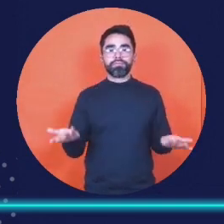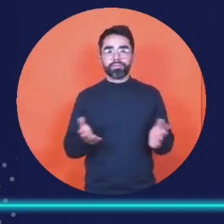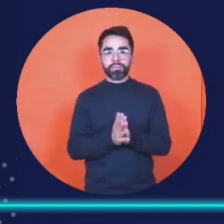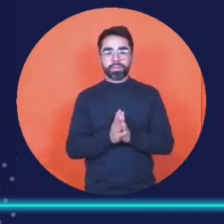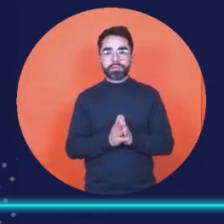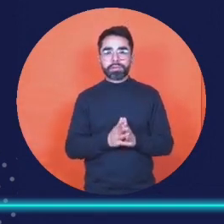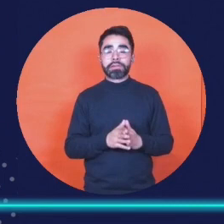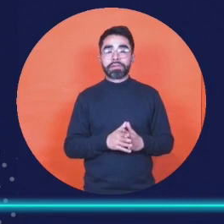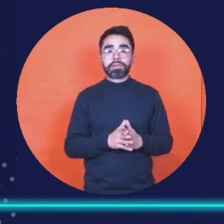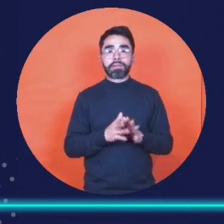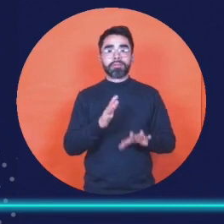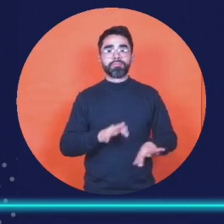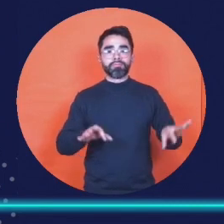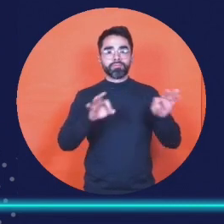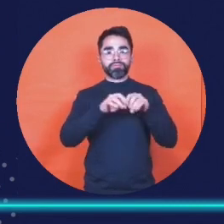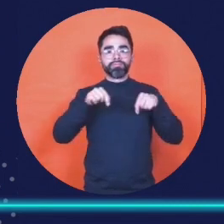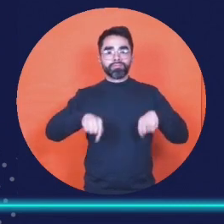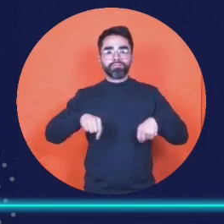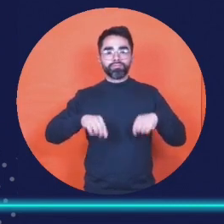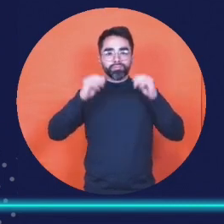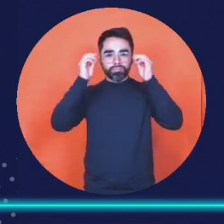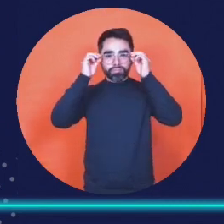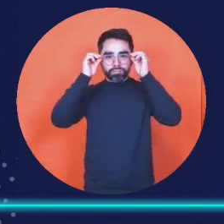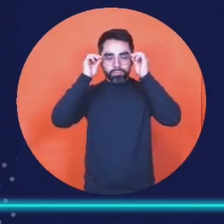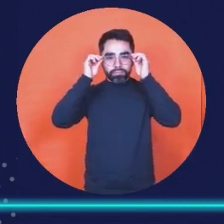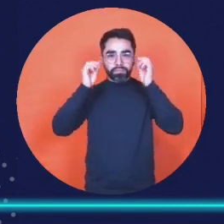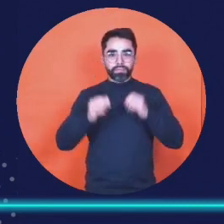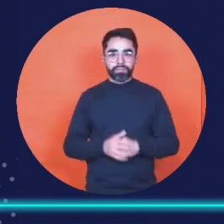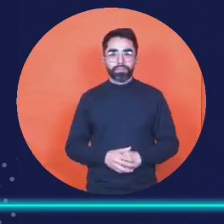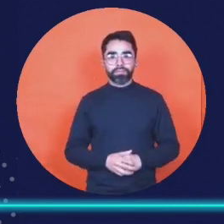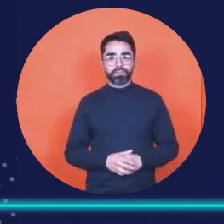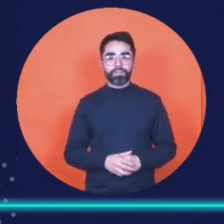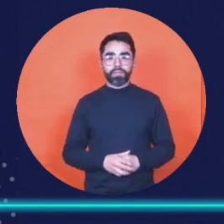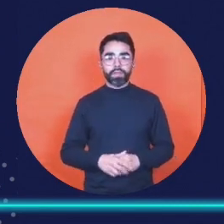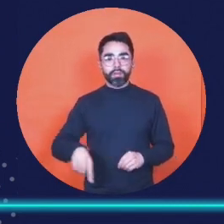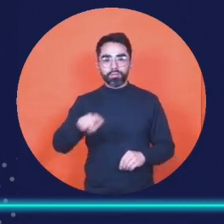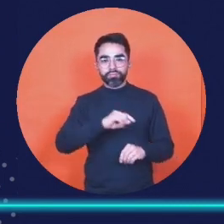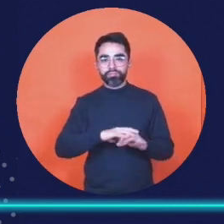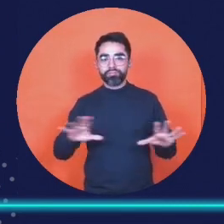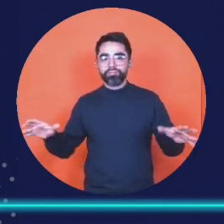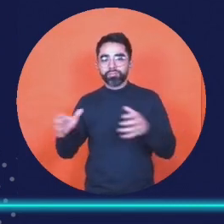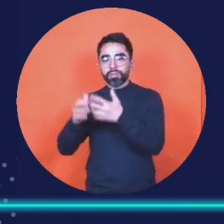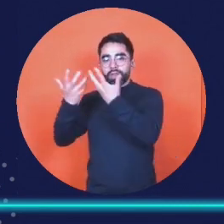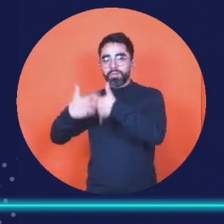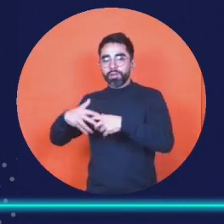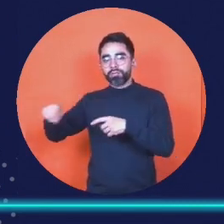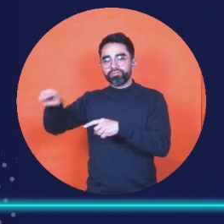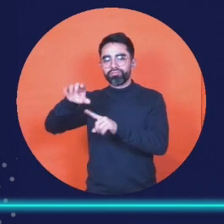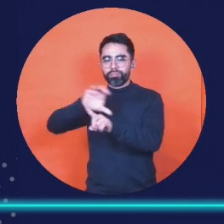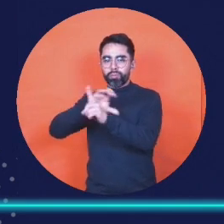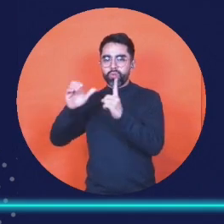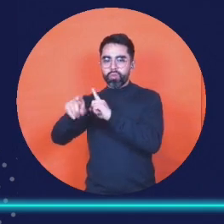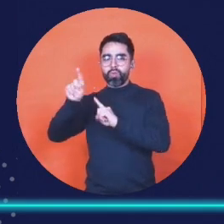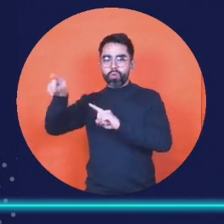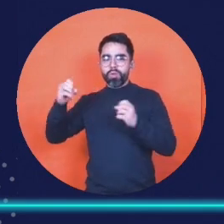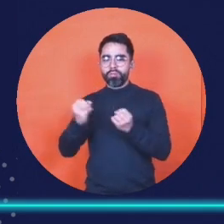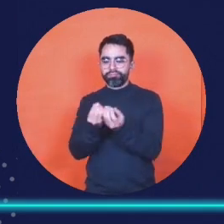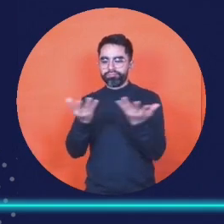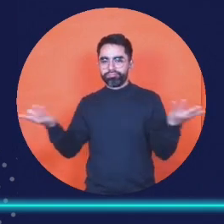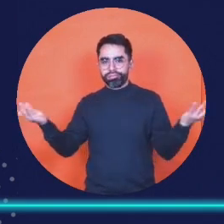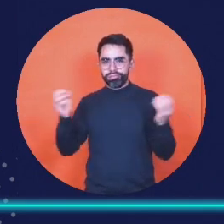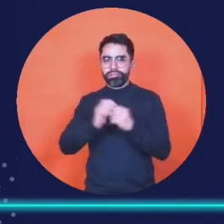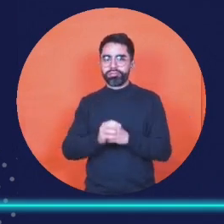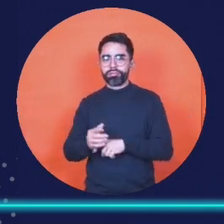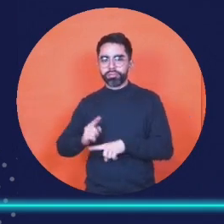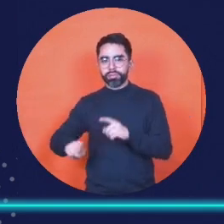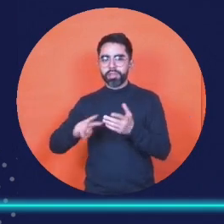nos vino muy bien que éramos una, nos adquirió una compañía que tiene una cultura tremendamente diversa. Estas son